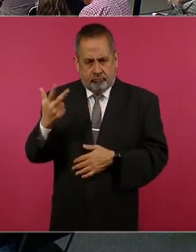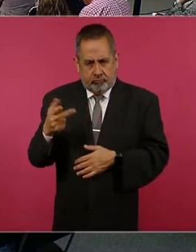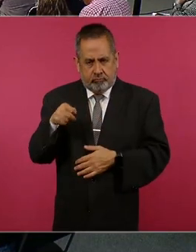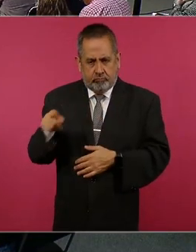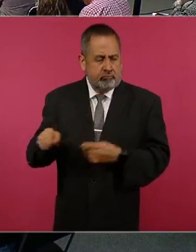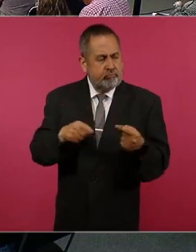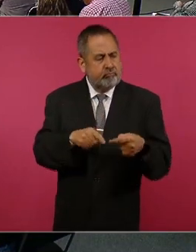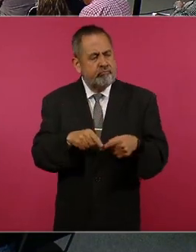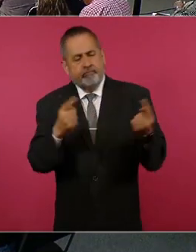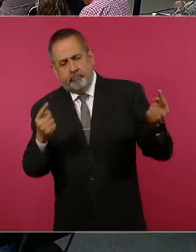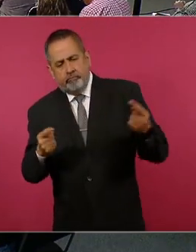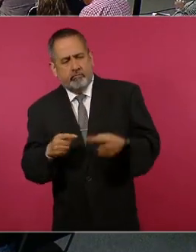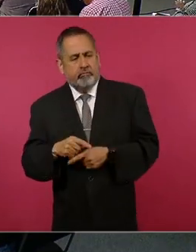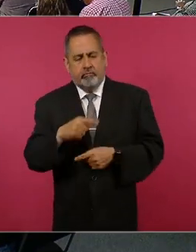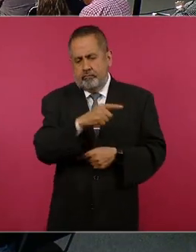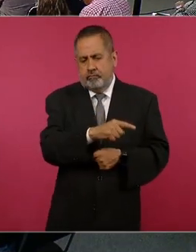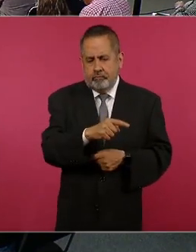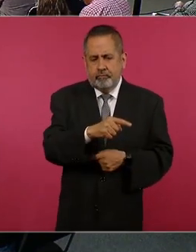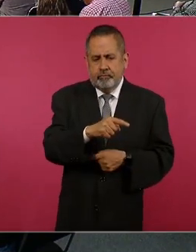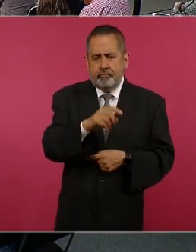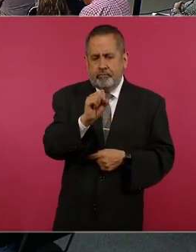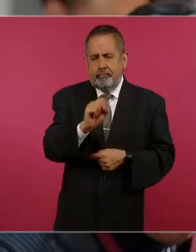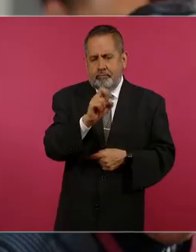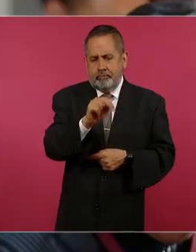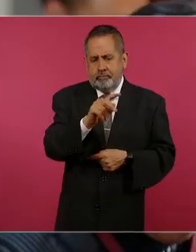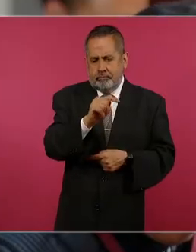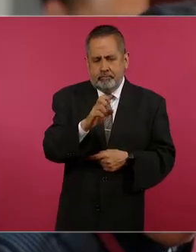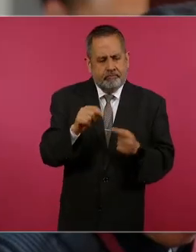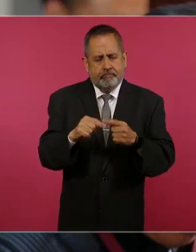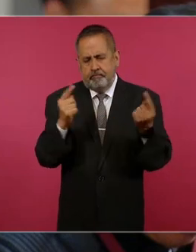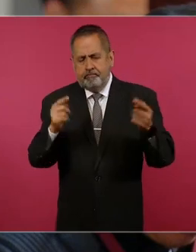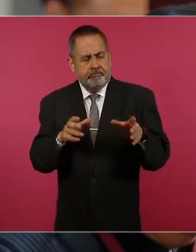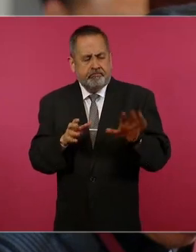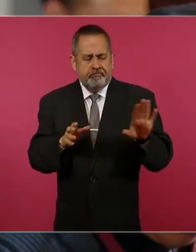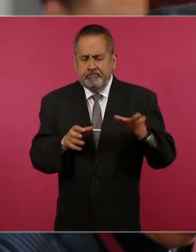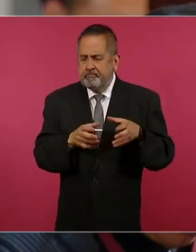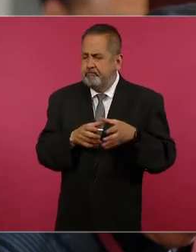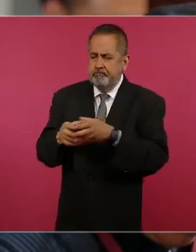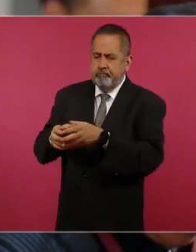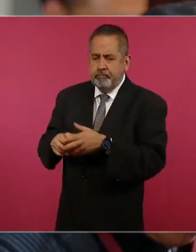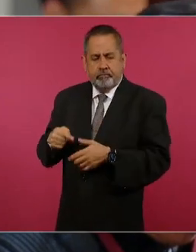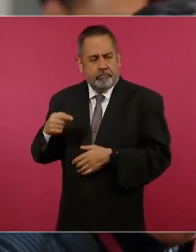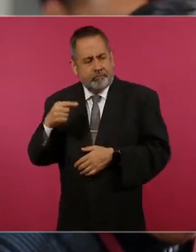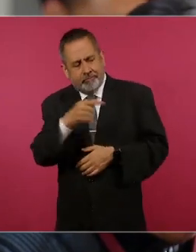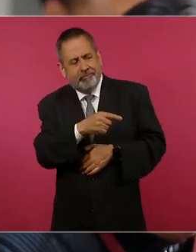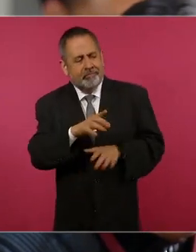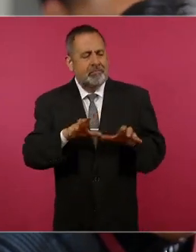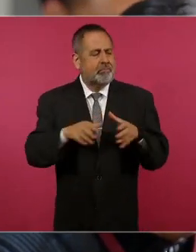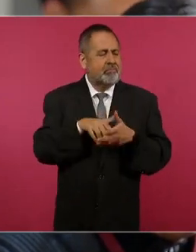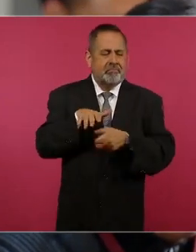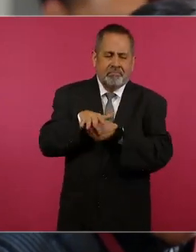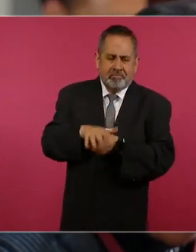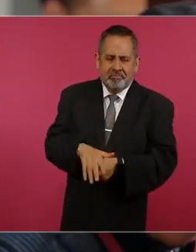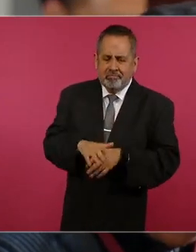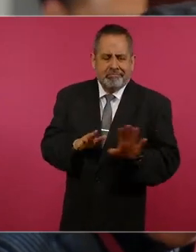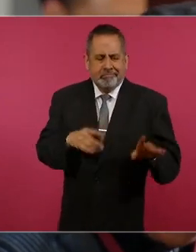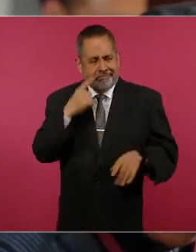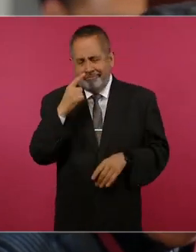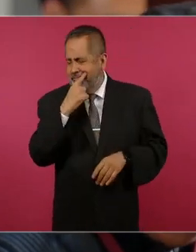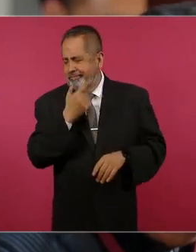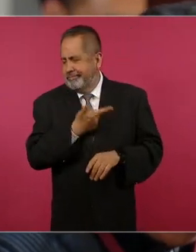rompe con la CENTE, trabajó con la CENTE, pero rompió porque consideró que tiene prácticas corporativas, presiona, o sea, como